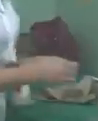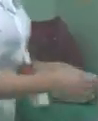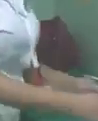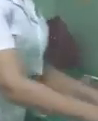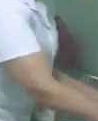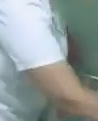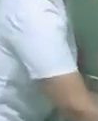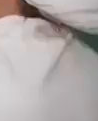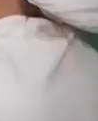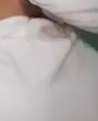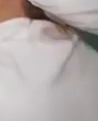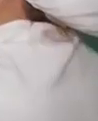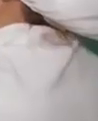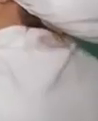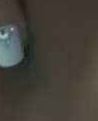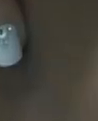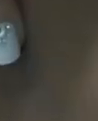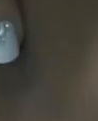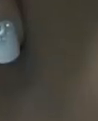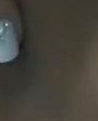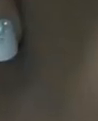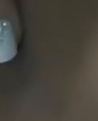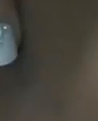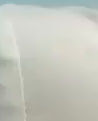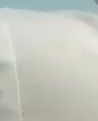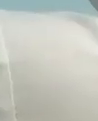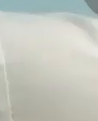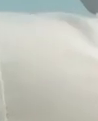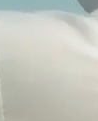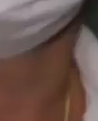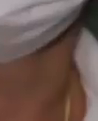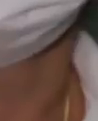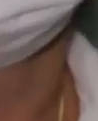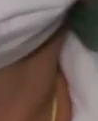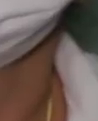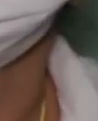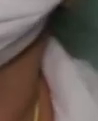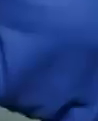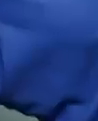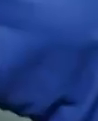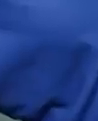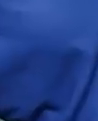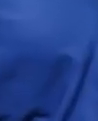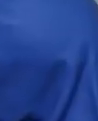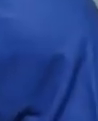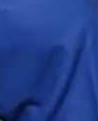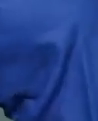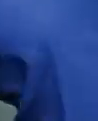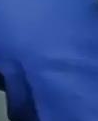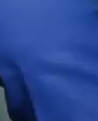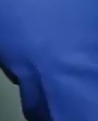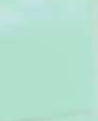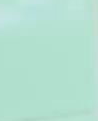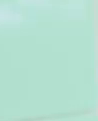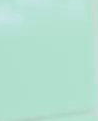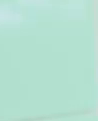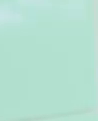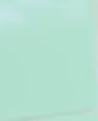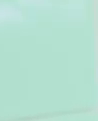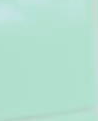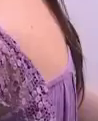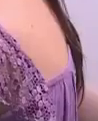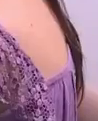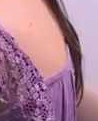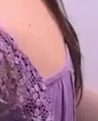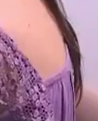dosis están la fe y la fuerza de un país más protegido, más inmune,